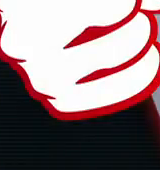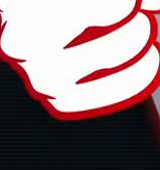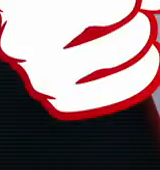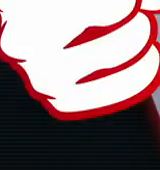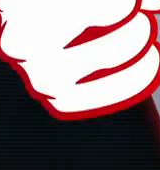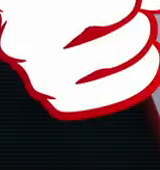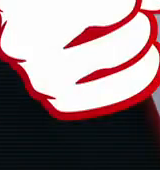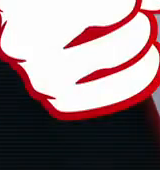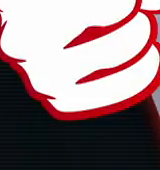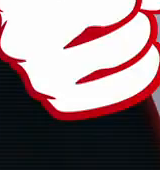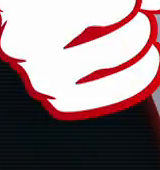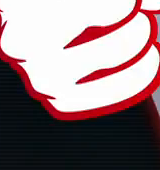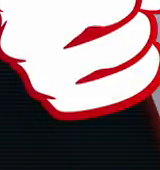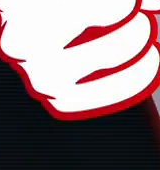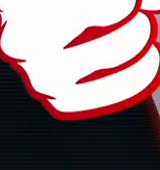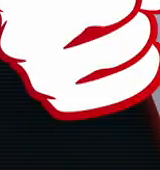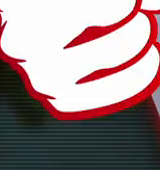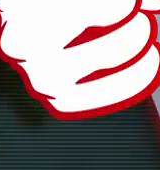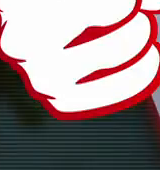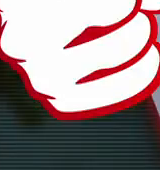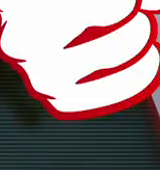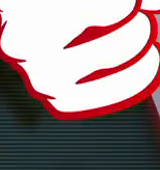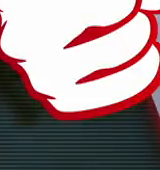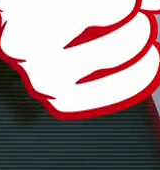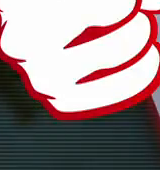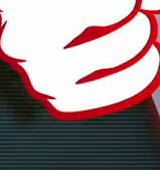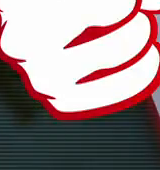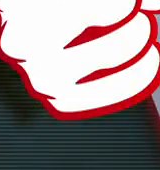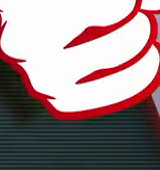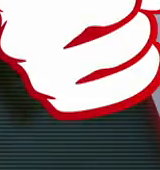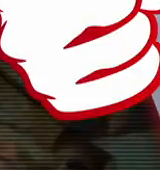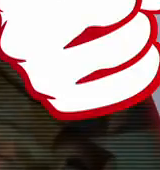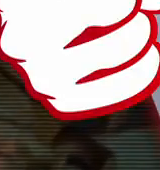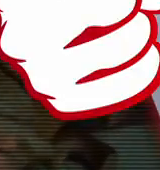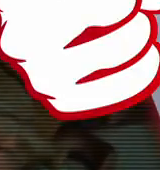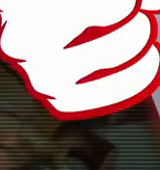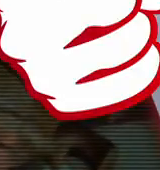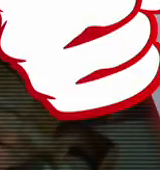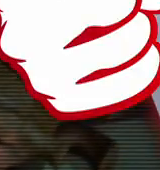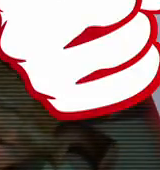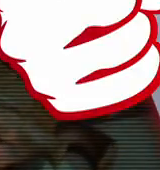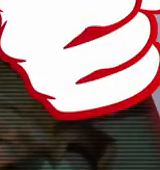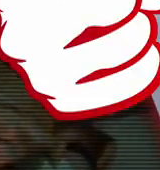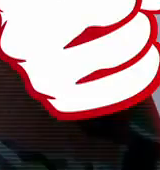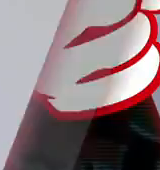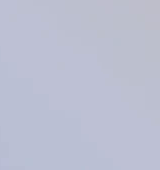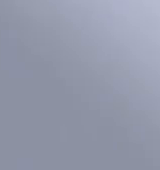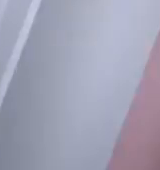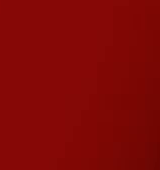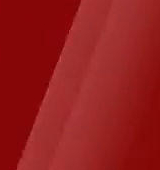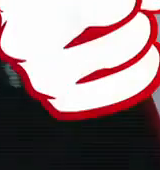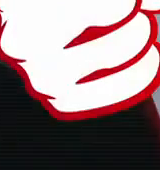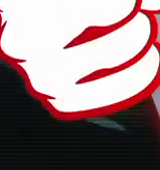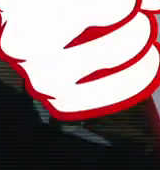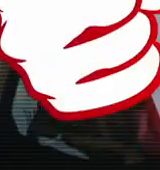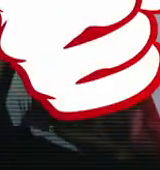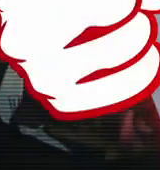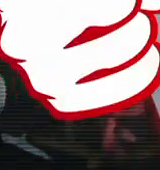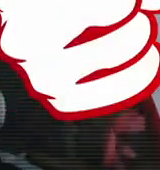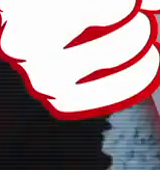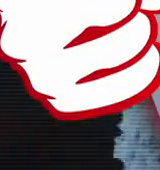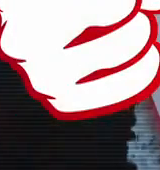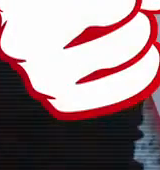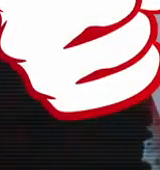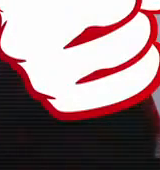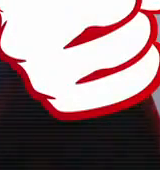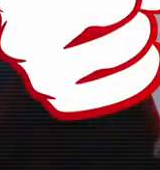Entran con violencia, yo estaba en la casa con mi hermana, mi hija no tuvo clases ese día, con armas largas. Pues para mis niños,